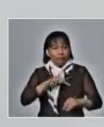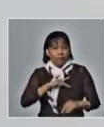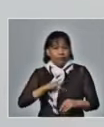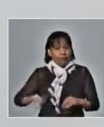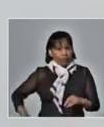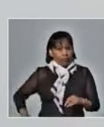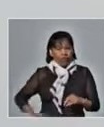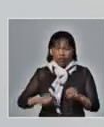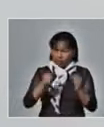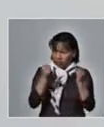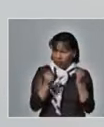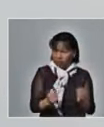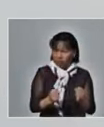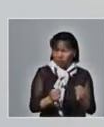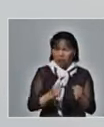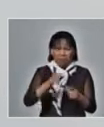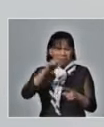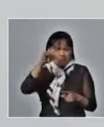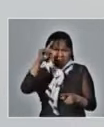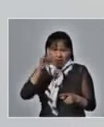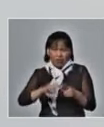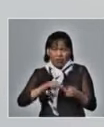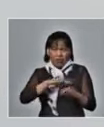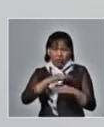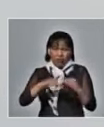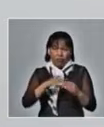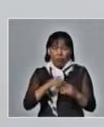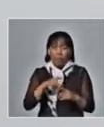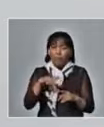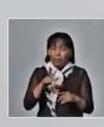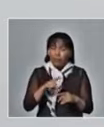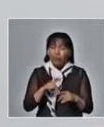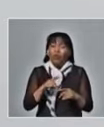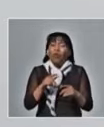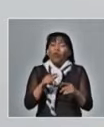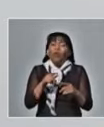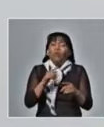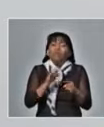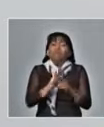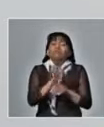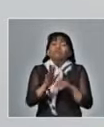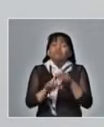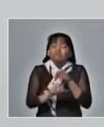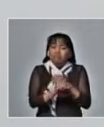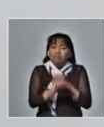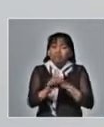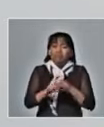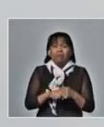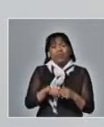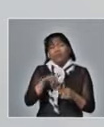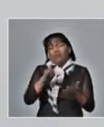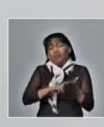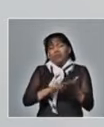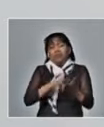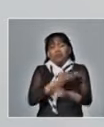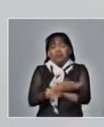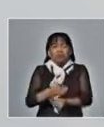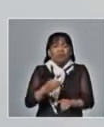firmeza no solo para combatir los efectos, sino también sus causas. Desgraciadamente se han perdido los valores